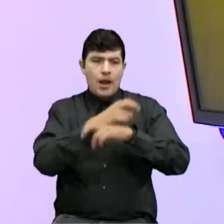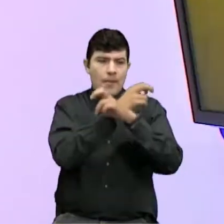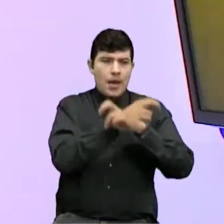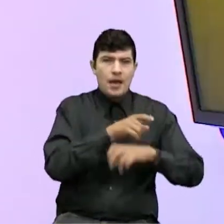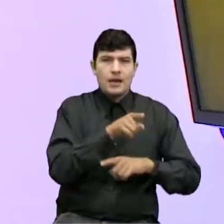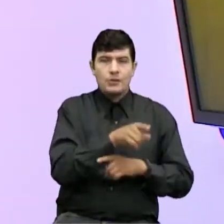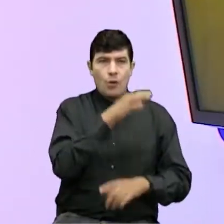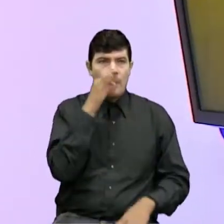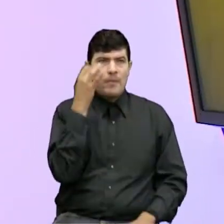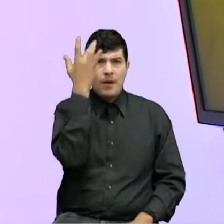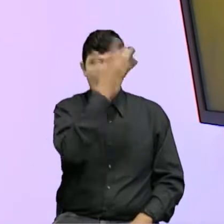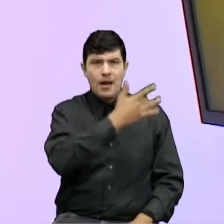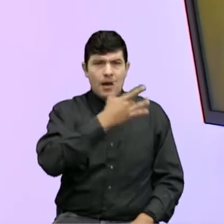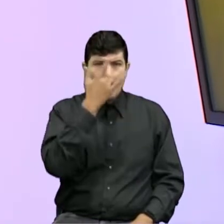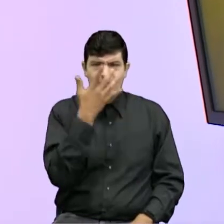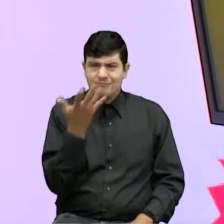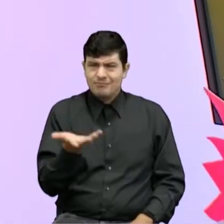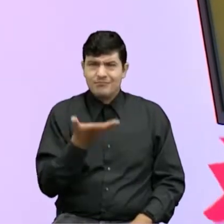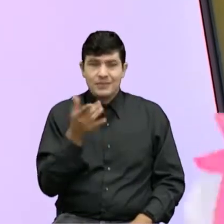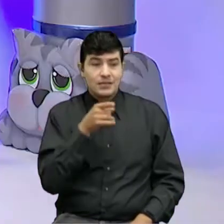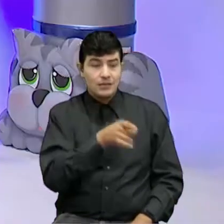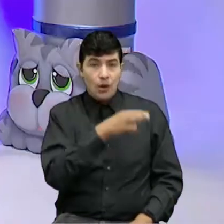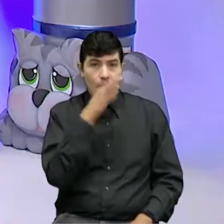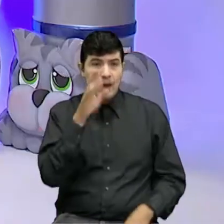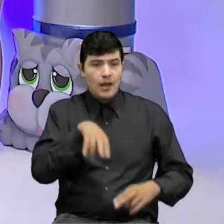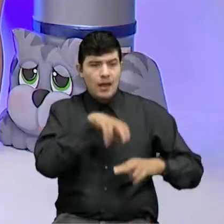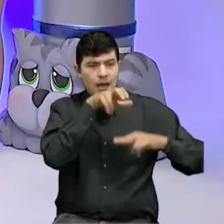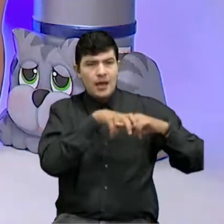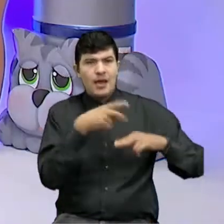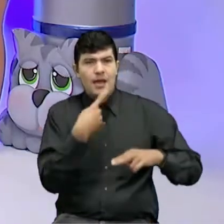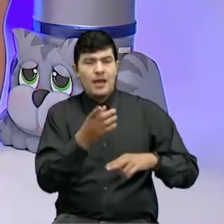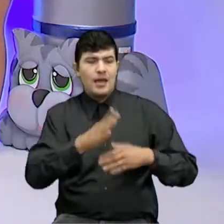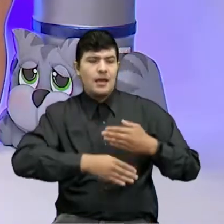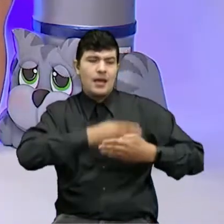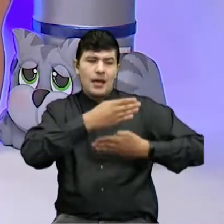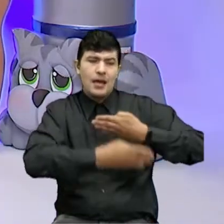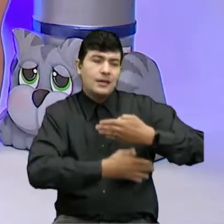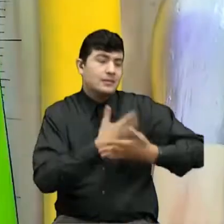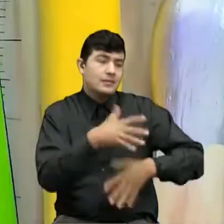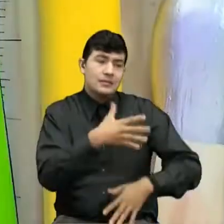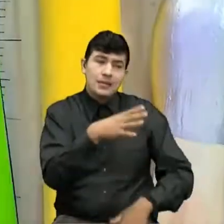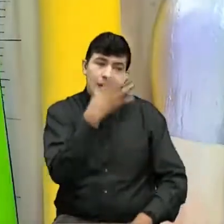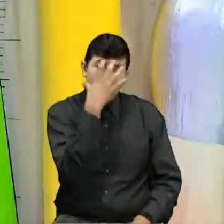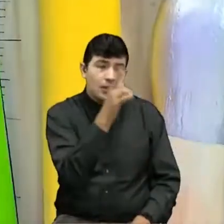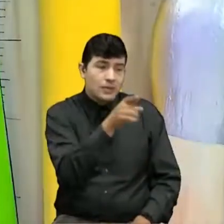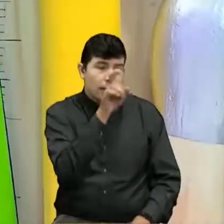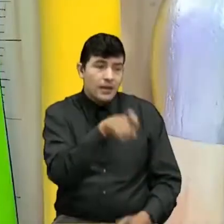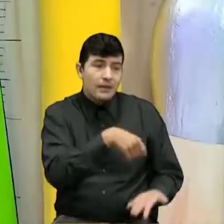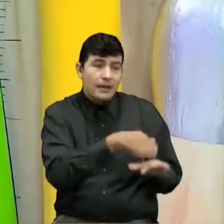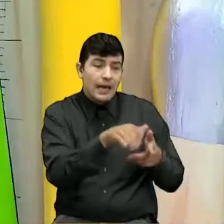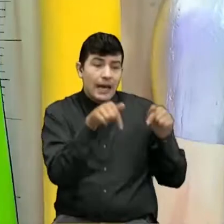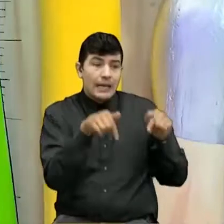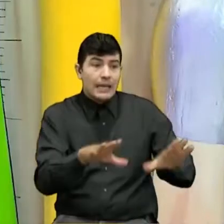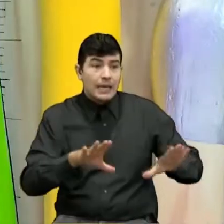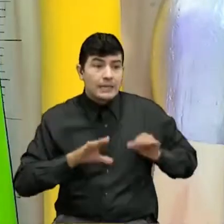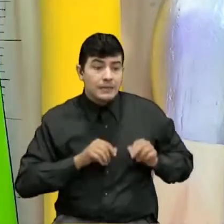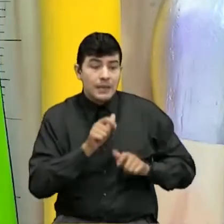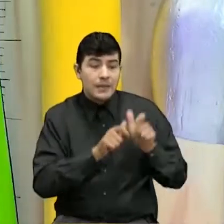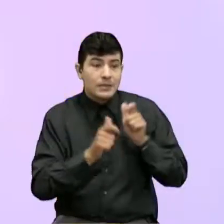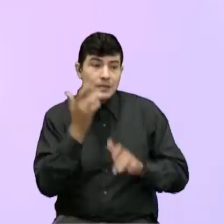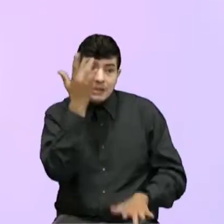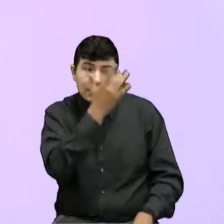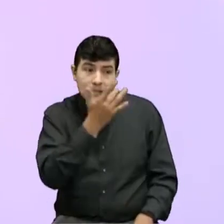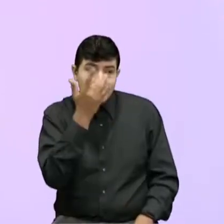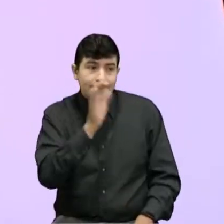era negro. Y llega, se sienta y le dice a la mesera, qué pena, pero se tiene que retirar porque acá no admitimos